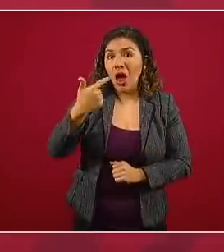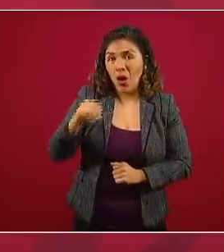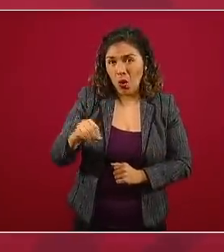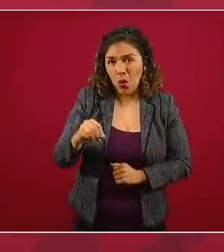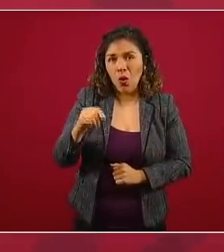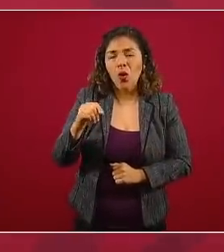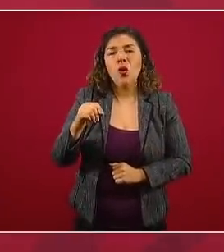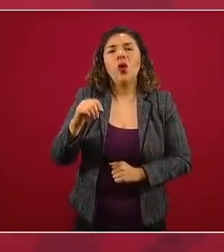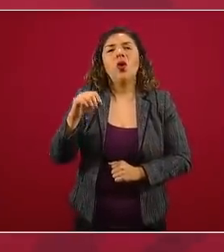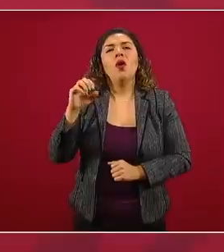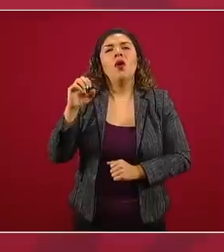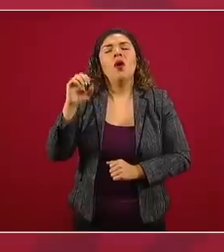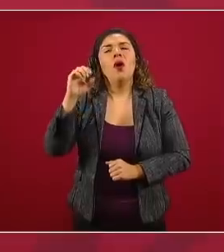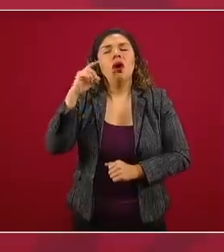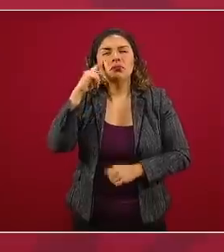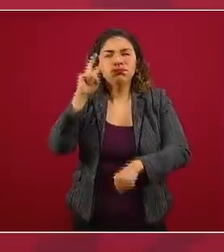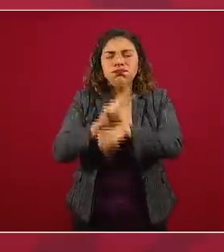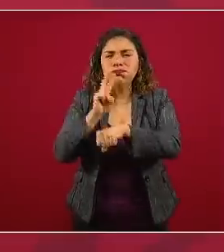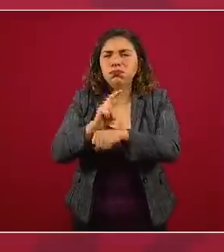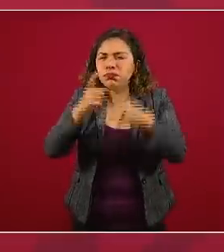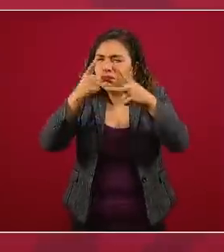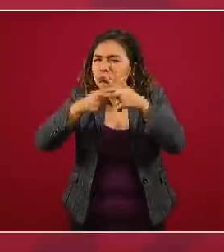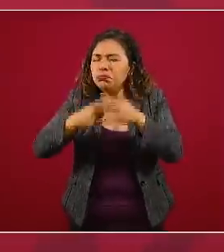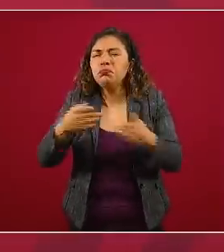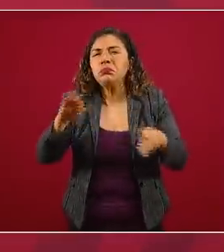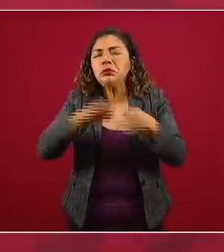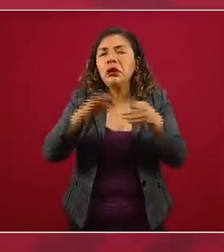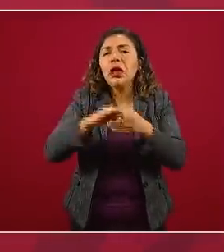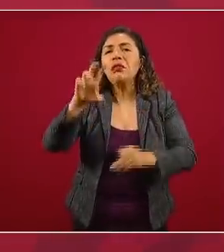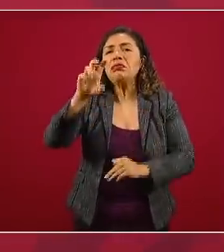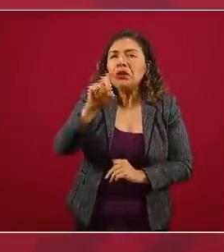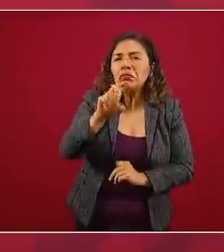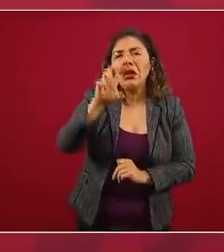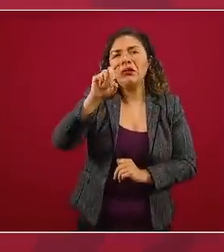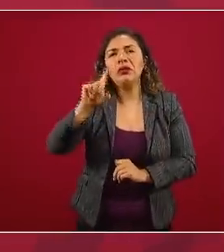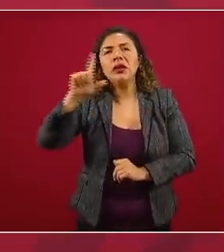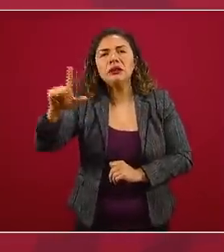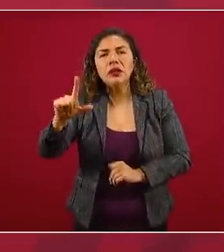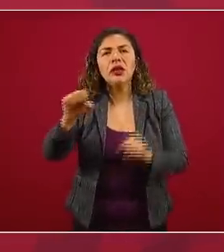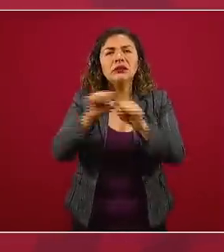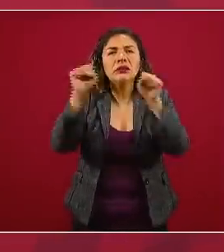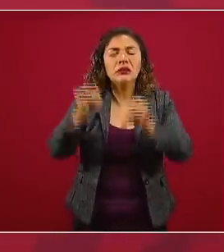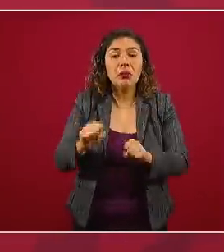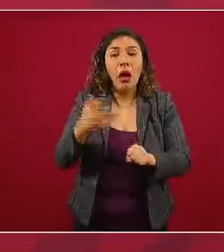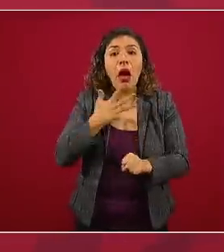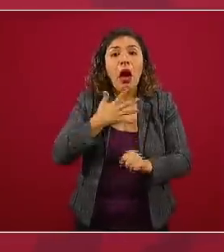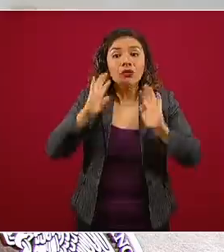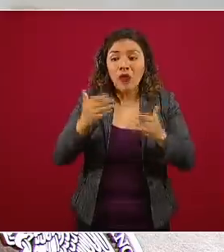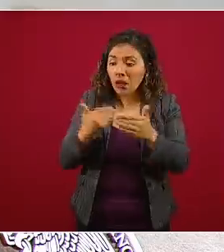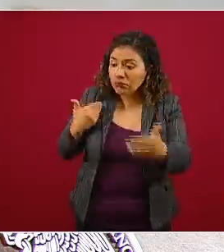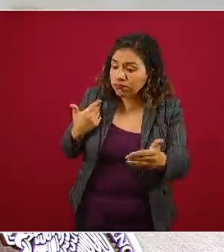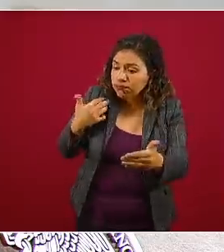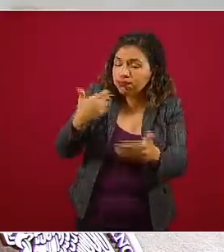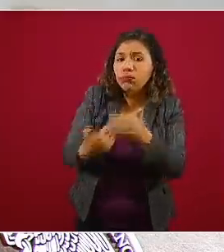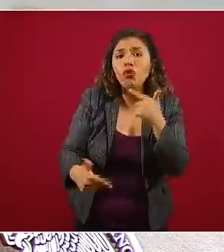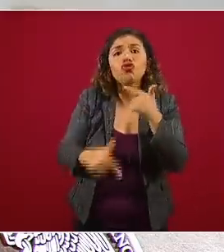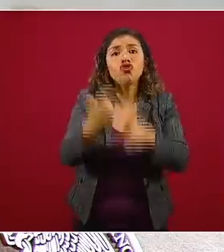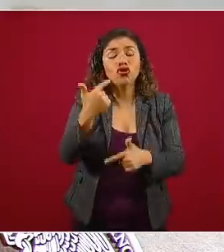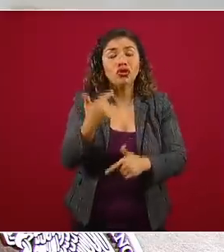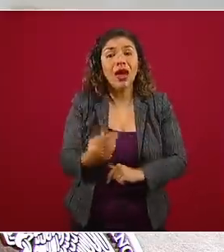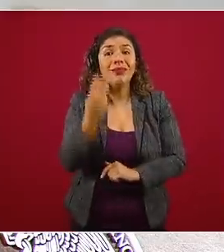meteorológico nacional pronosticó entre 30 y 37 sistemas de ellos se han presentado 12 y 3 han impactado